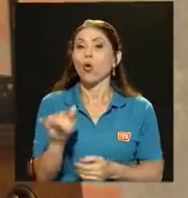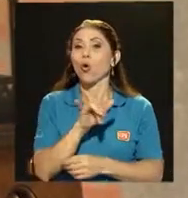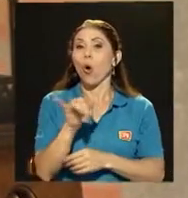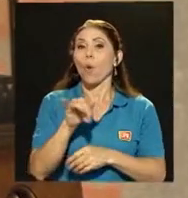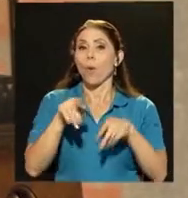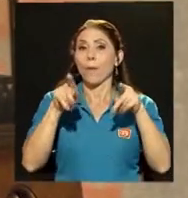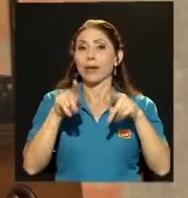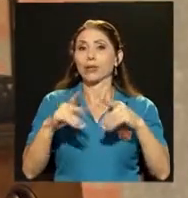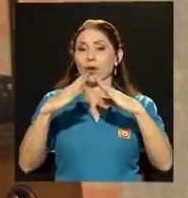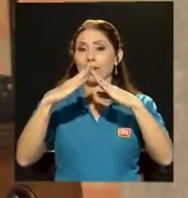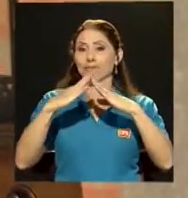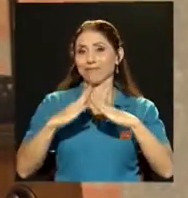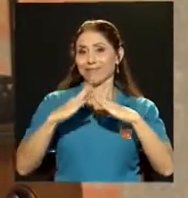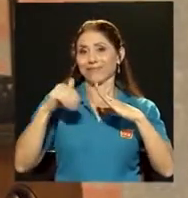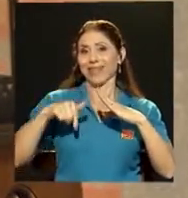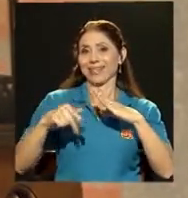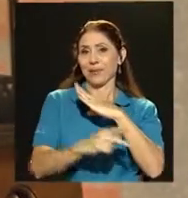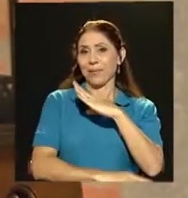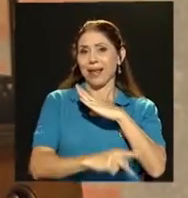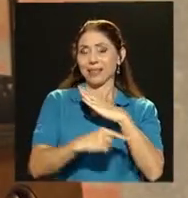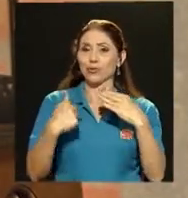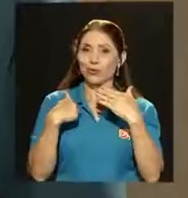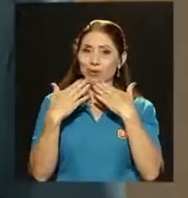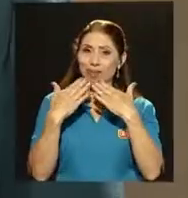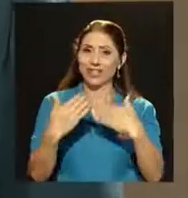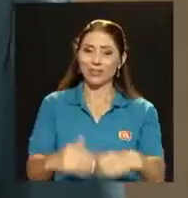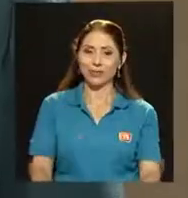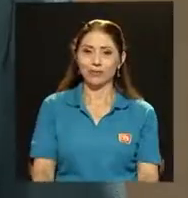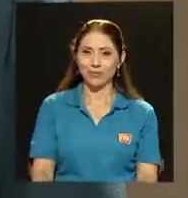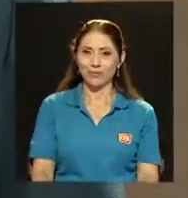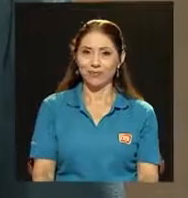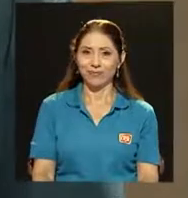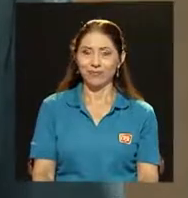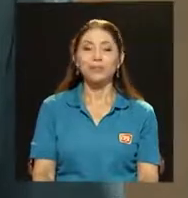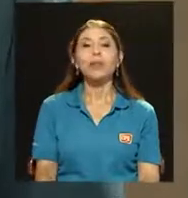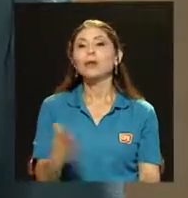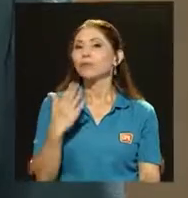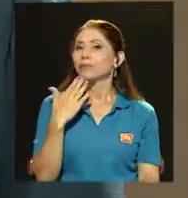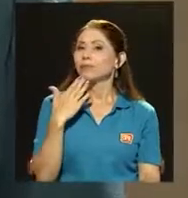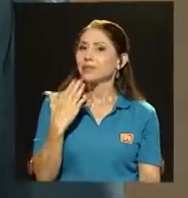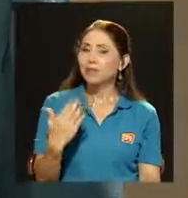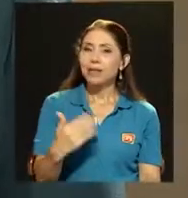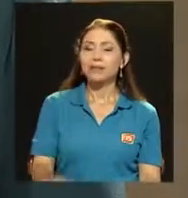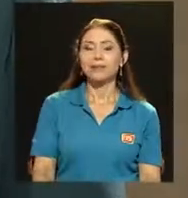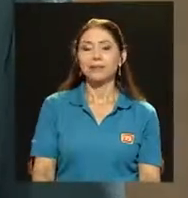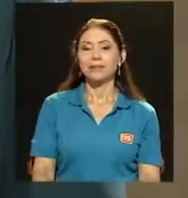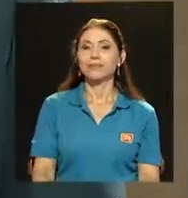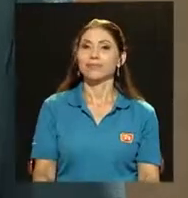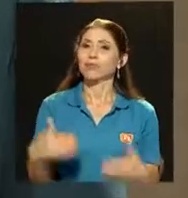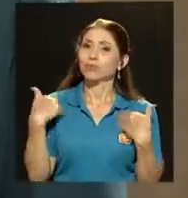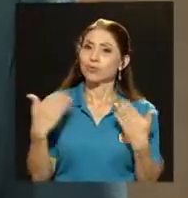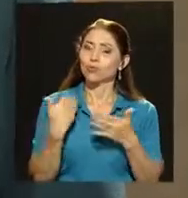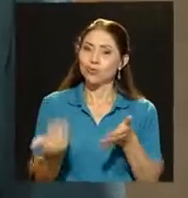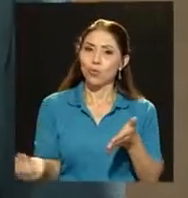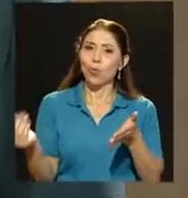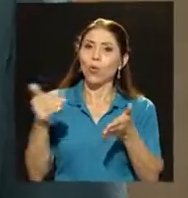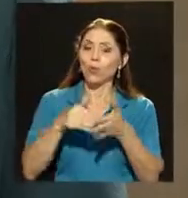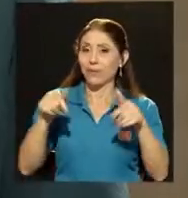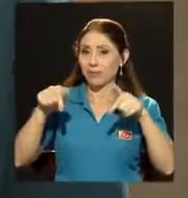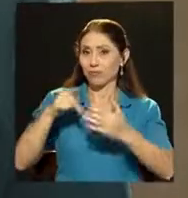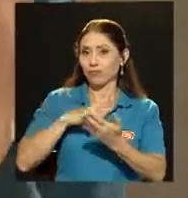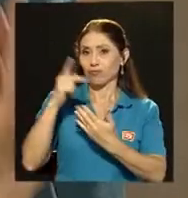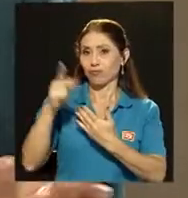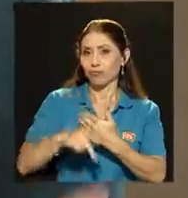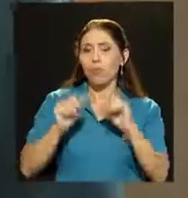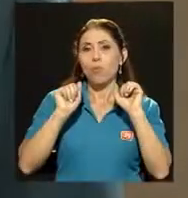país, se lo agradezco. Muchas gracias. Es un gusto estar una vez más en el programa y